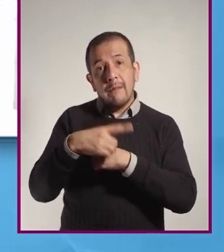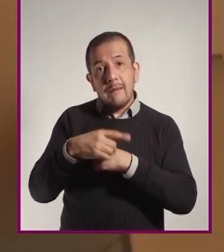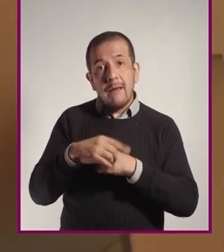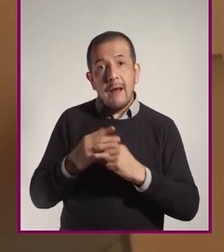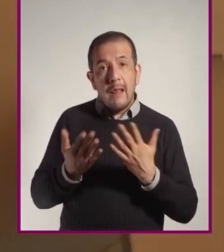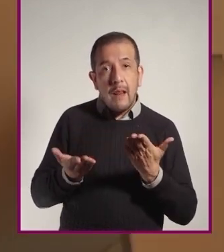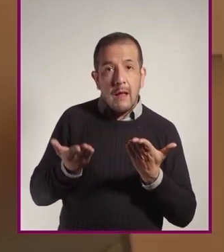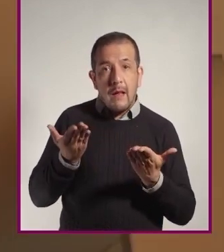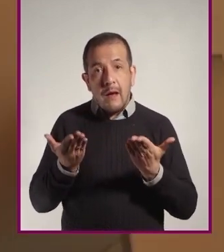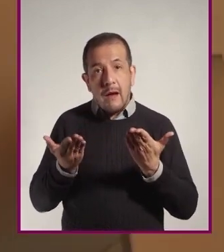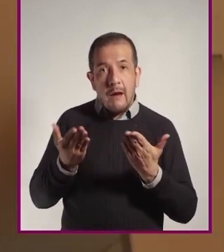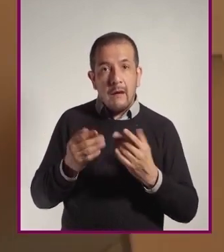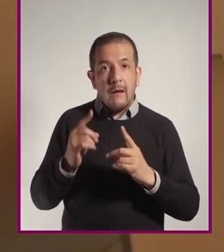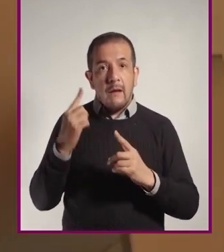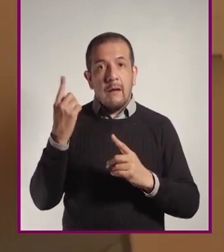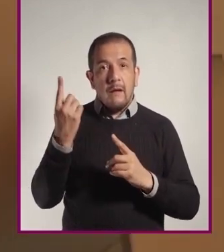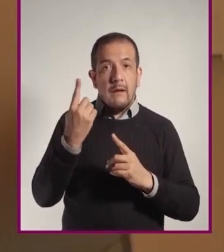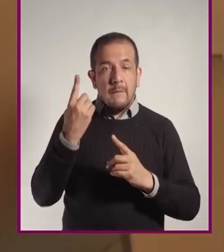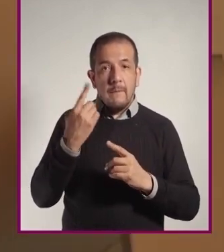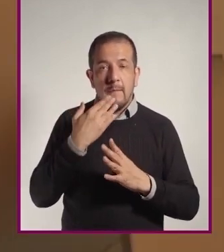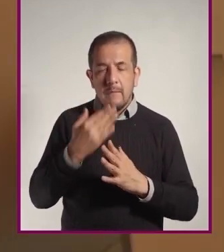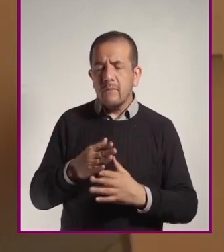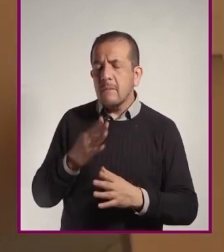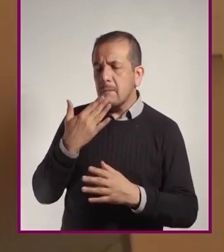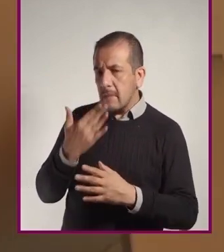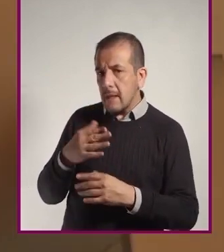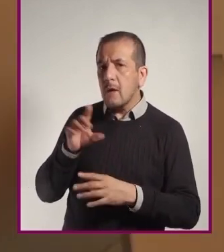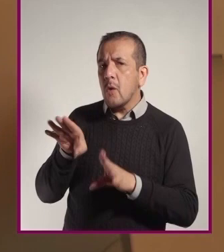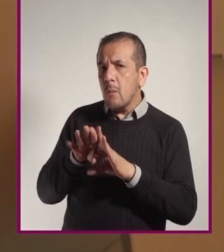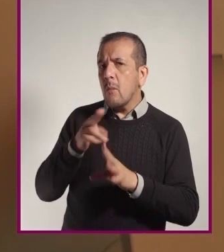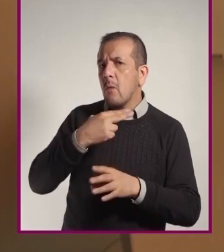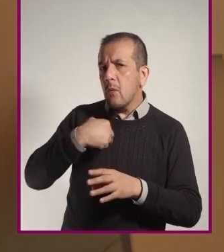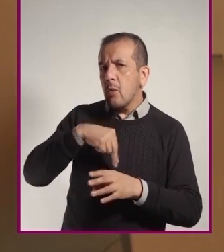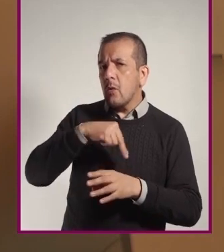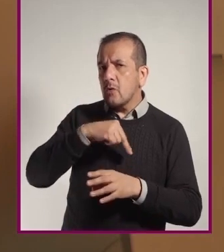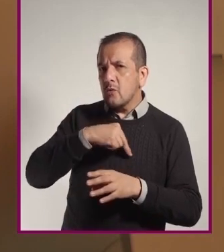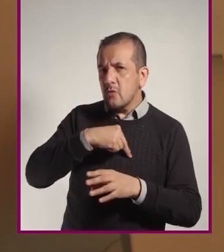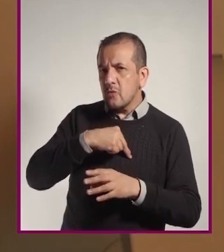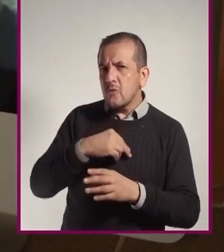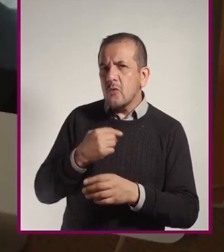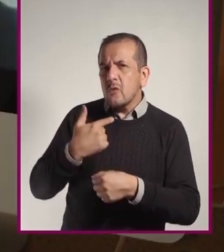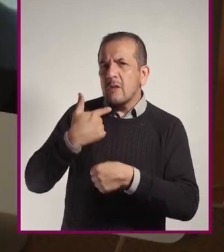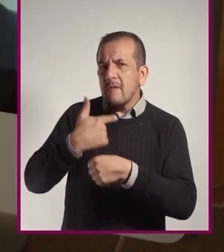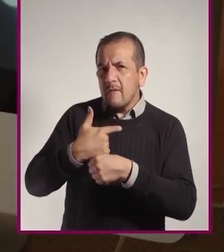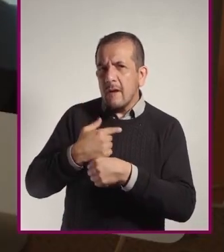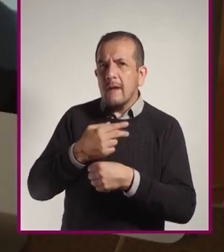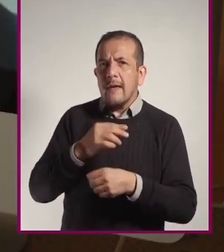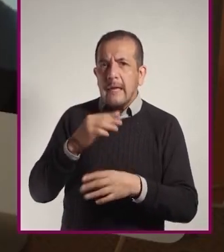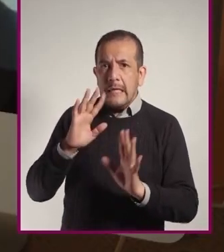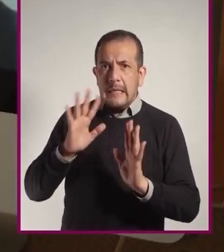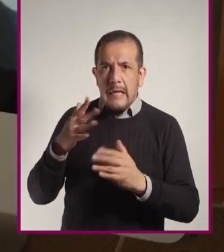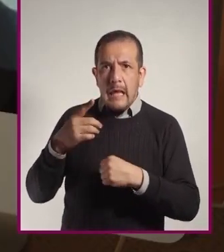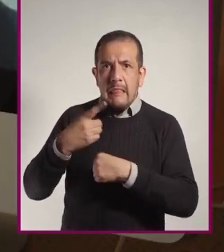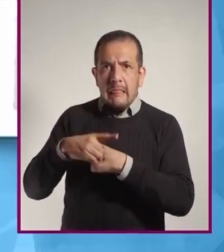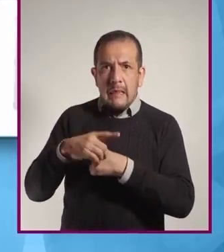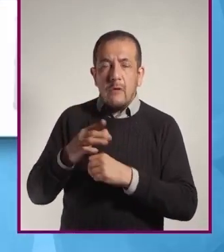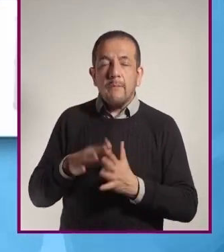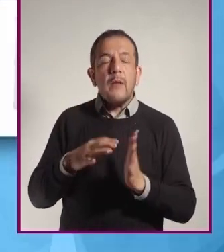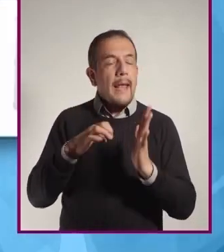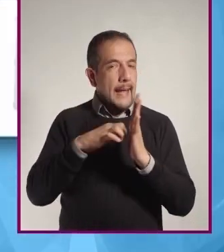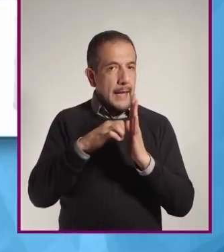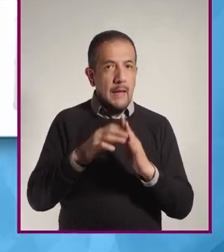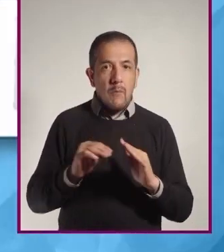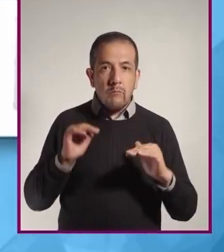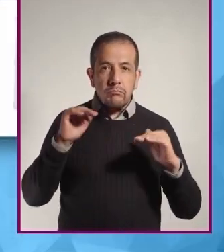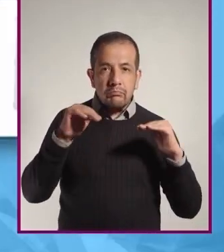¿no? Ok, ¿y cómo podríamos notar si ya nos hicimos ese daño? En el caso, por ejemplo, de nadar, de